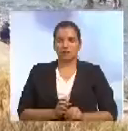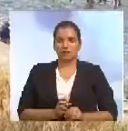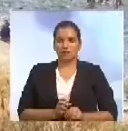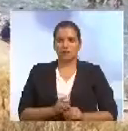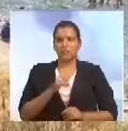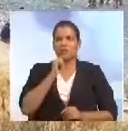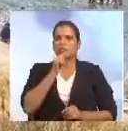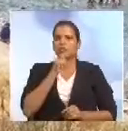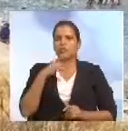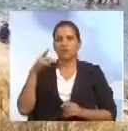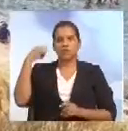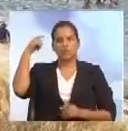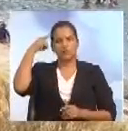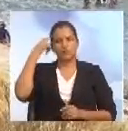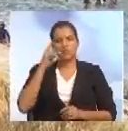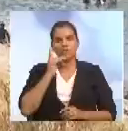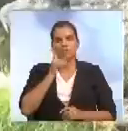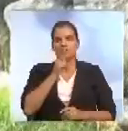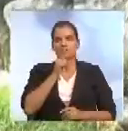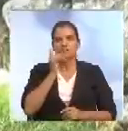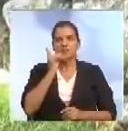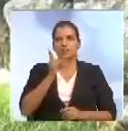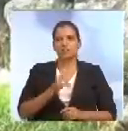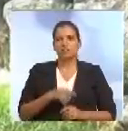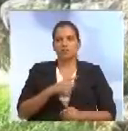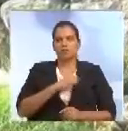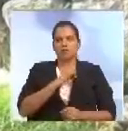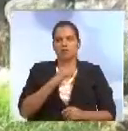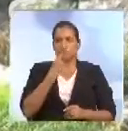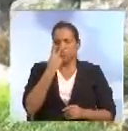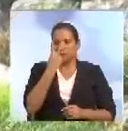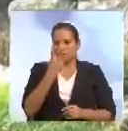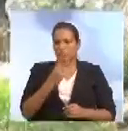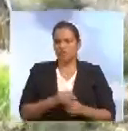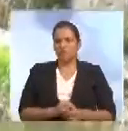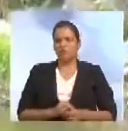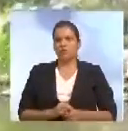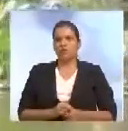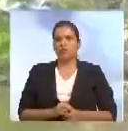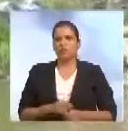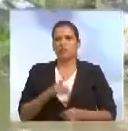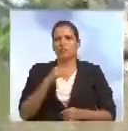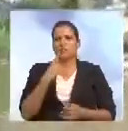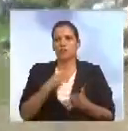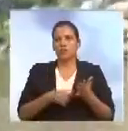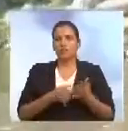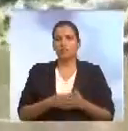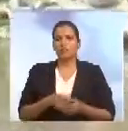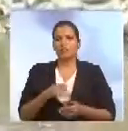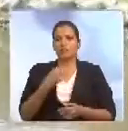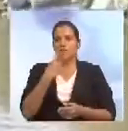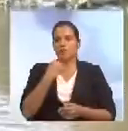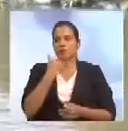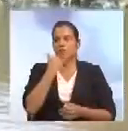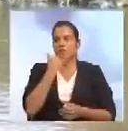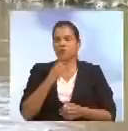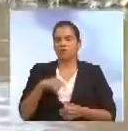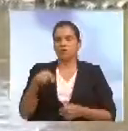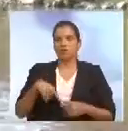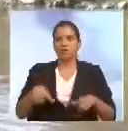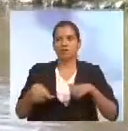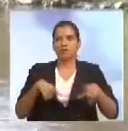vocal del gobierno parroquial, quien expresó su preocupación por el acontecimiento que ya ha dejado aspectos negativos a